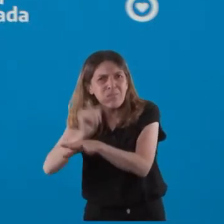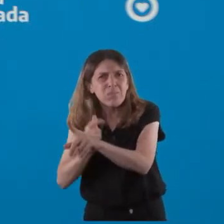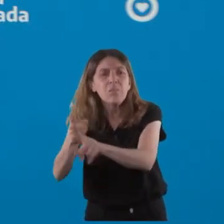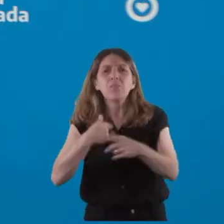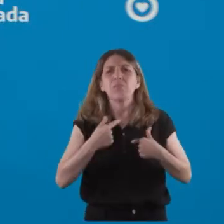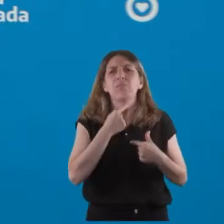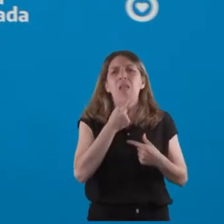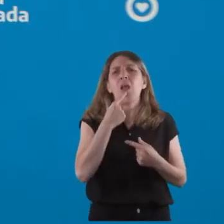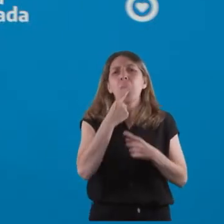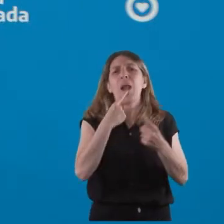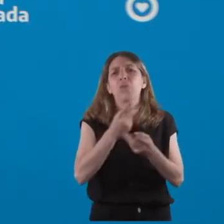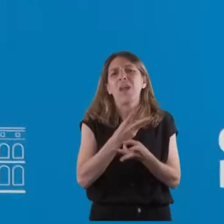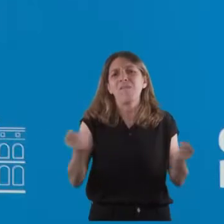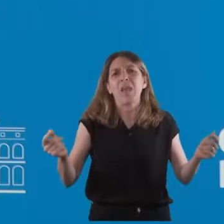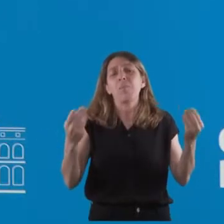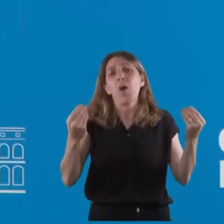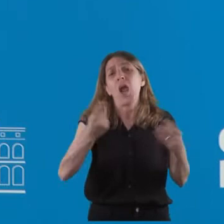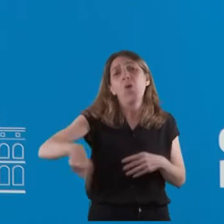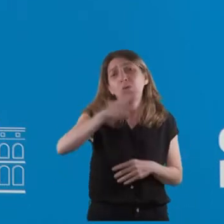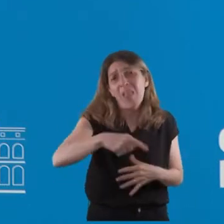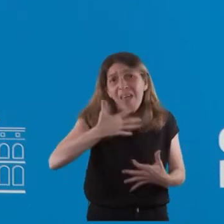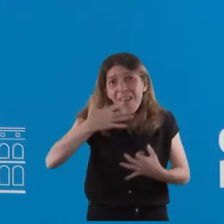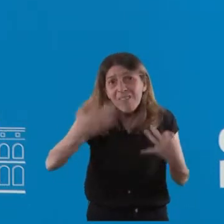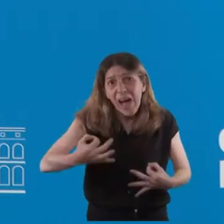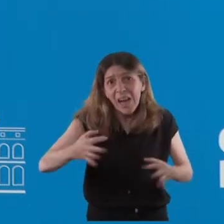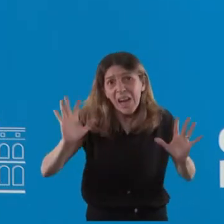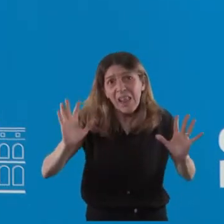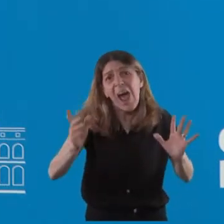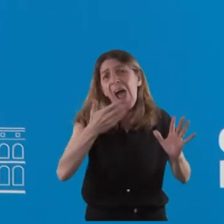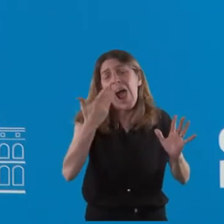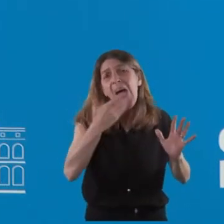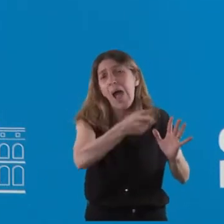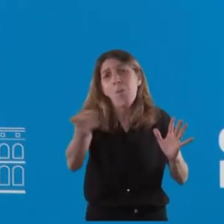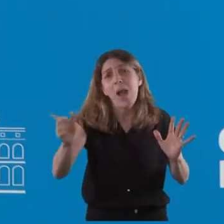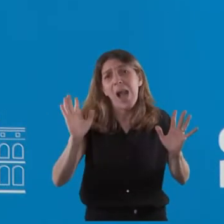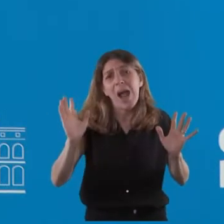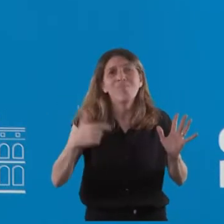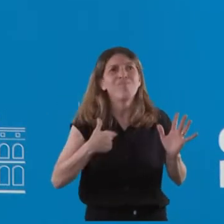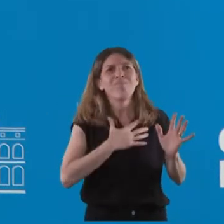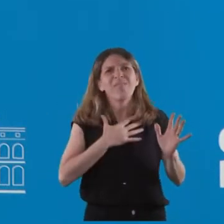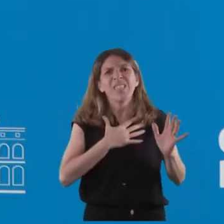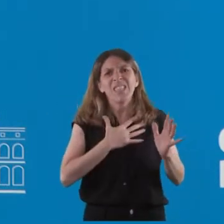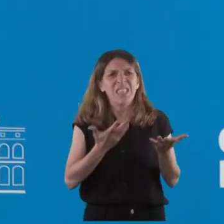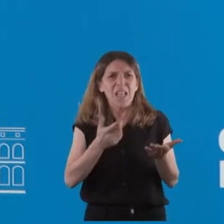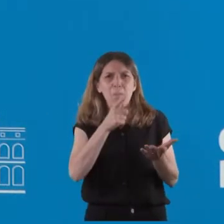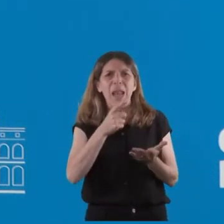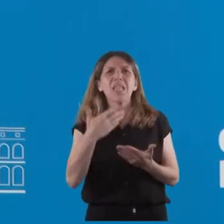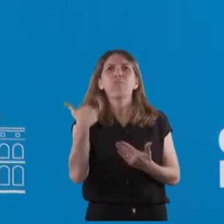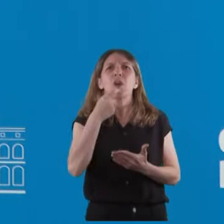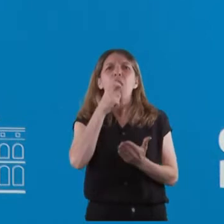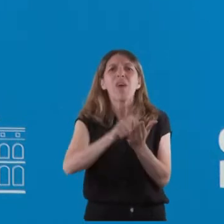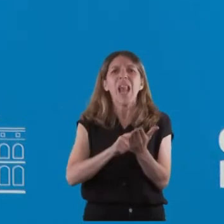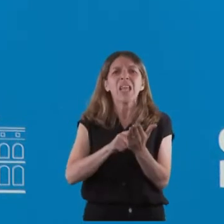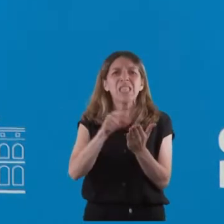terminadas las preguntas donde ustedes realmente digo están hablando siento que estoy llevando delante una conferencia de prensa en el